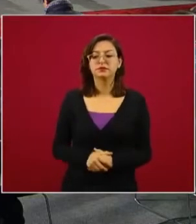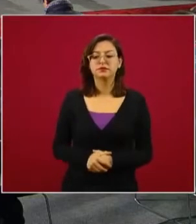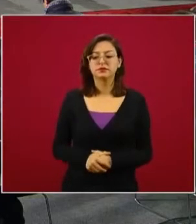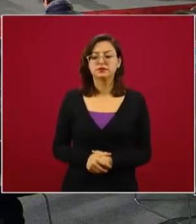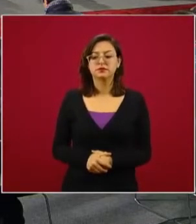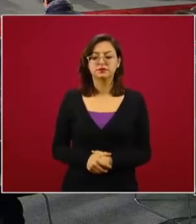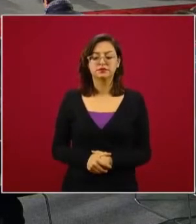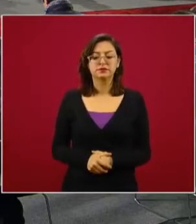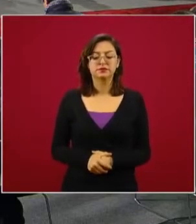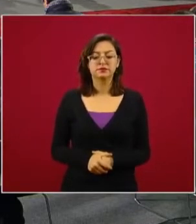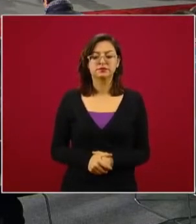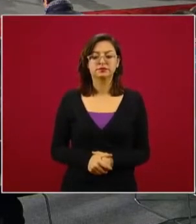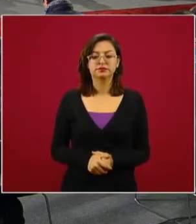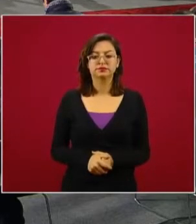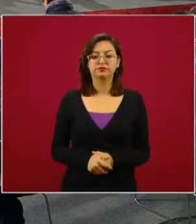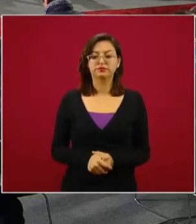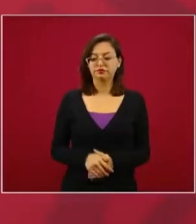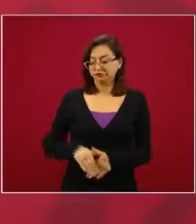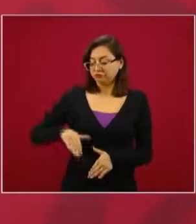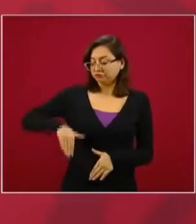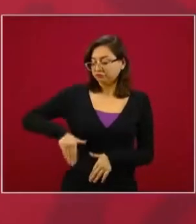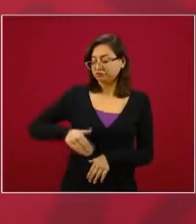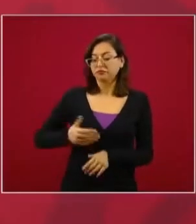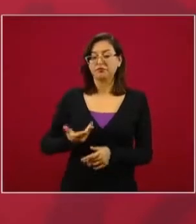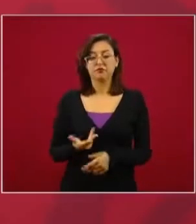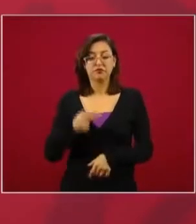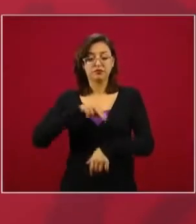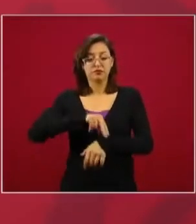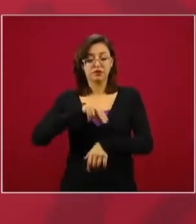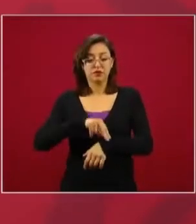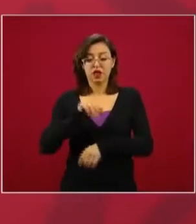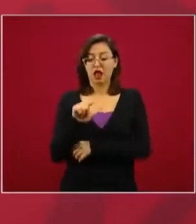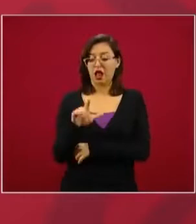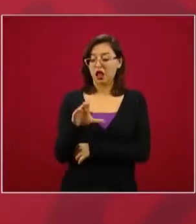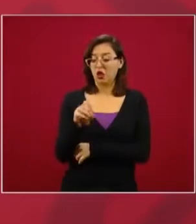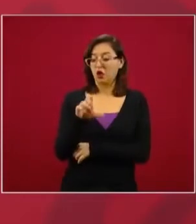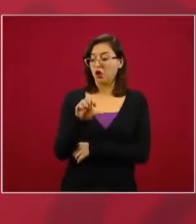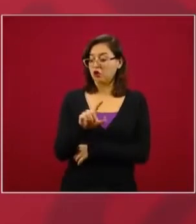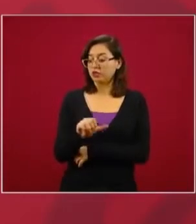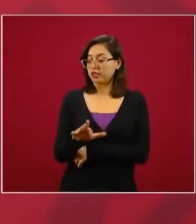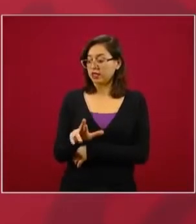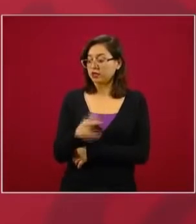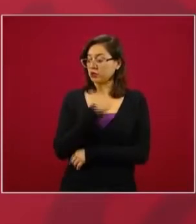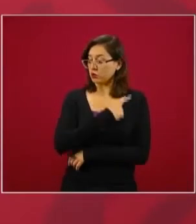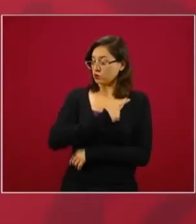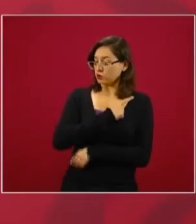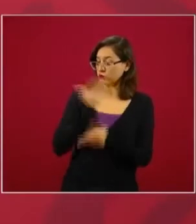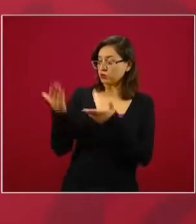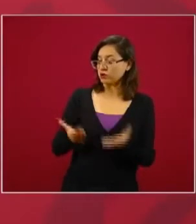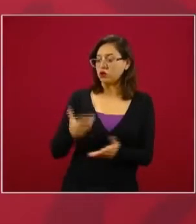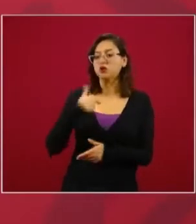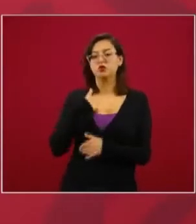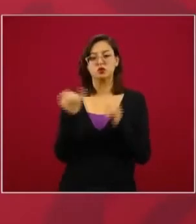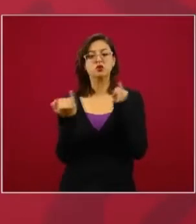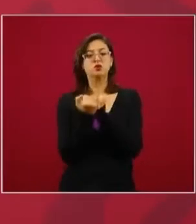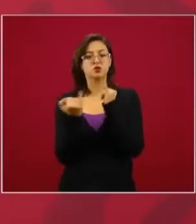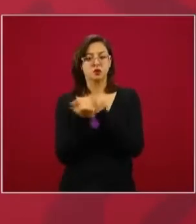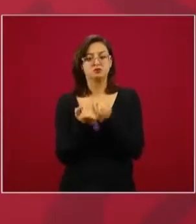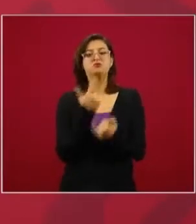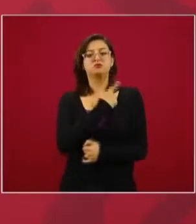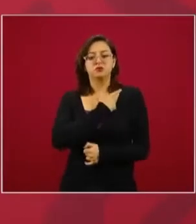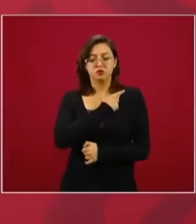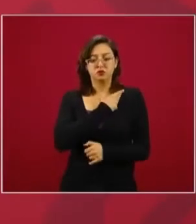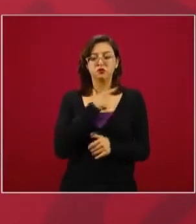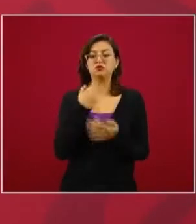gradual para volver a la normalidad. Me da mucho gusto estar hoy aquí para anunciar un plan de reapertura de